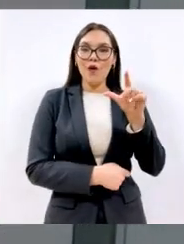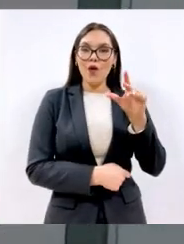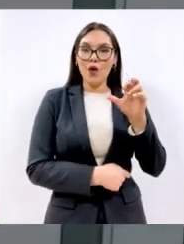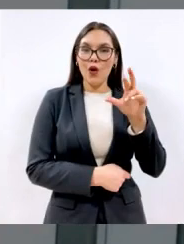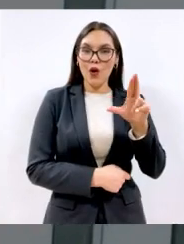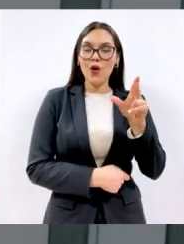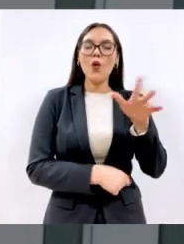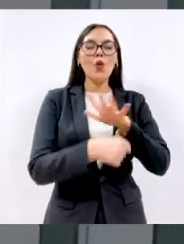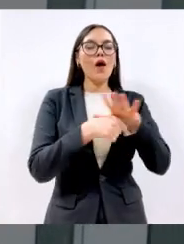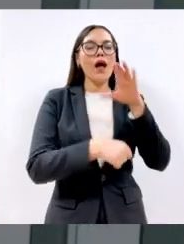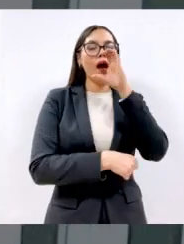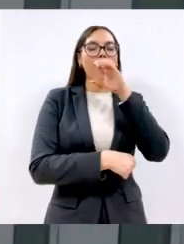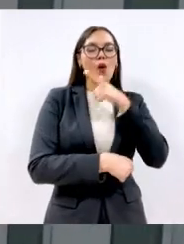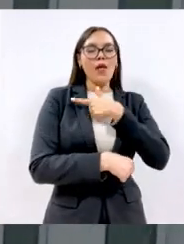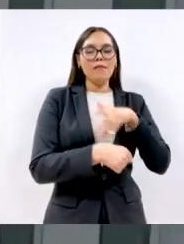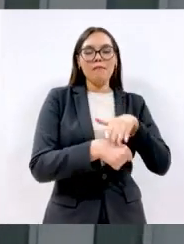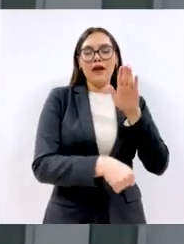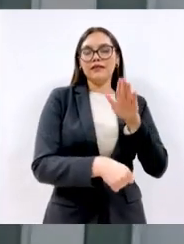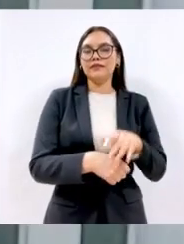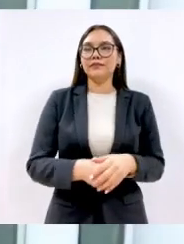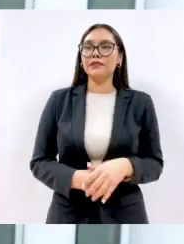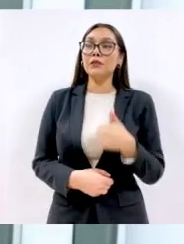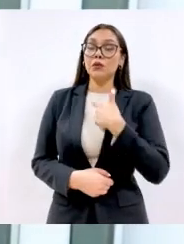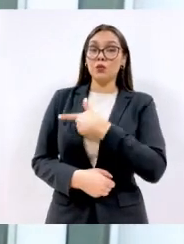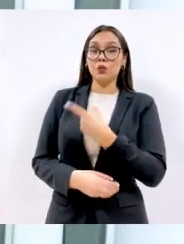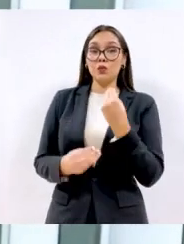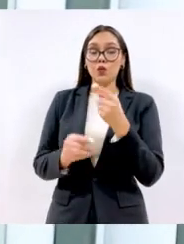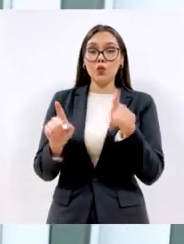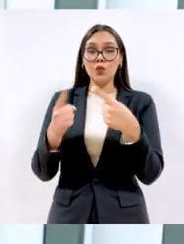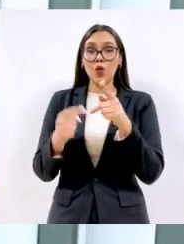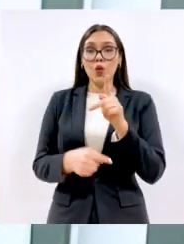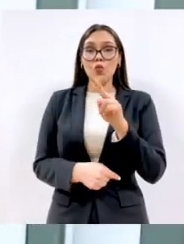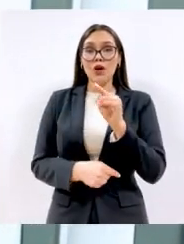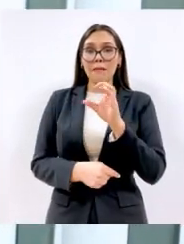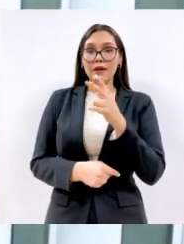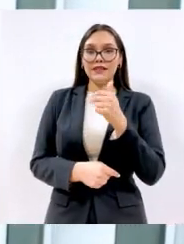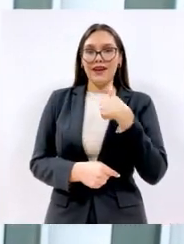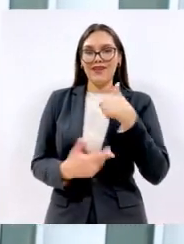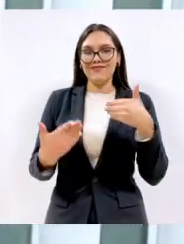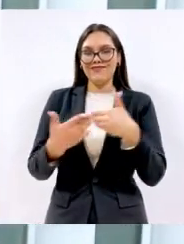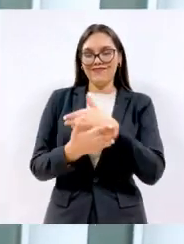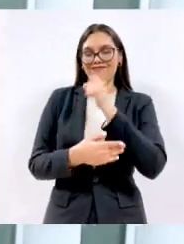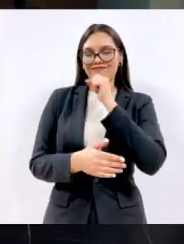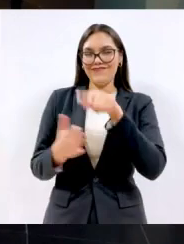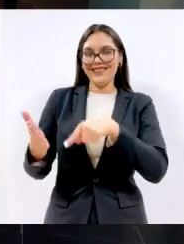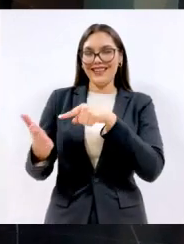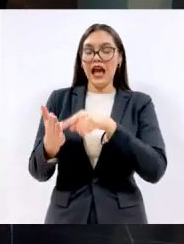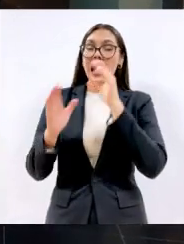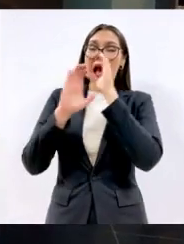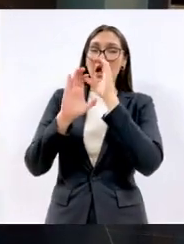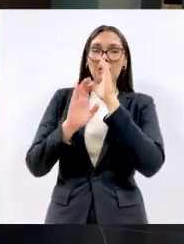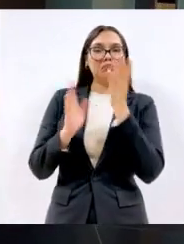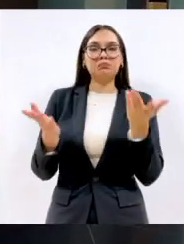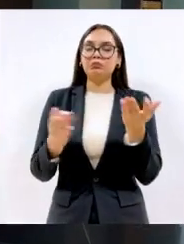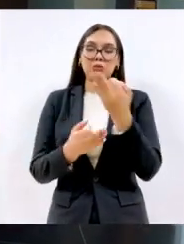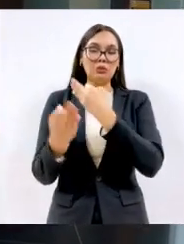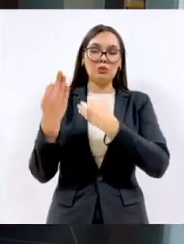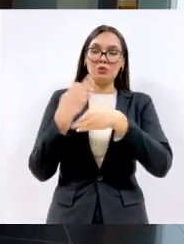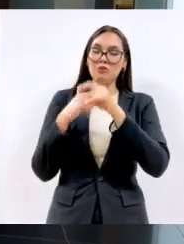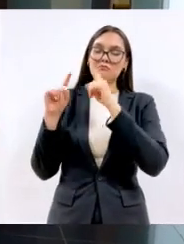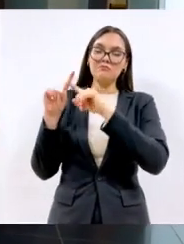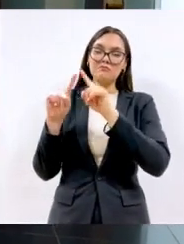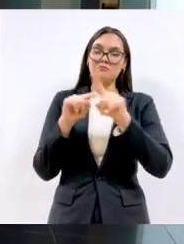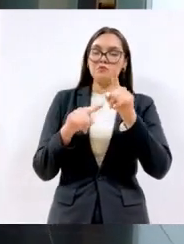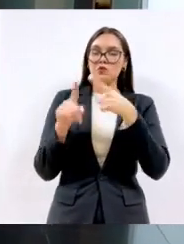folclórica. ¿Cuáles eran tus canciones favoritas? Me gusta mucho la música purépecha, la música de mi tierra. Canciones favoritas, me gusta toda